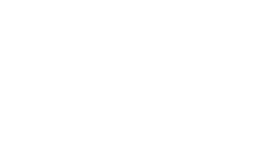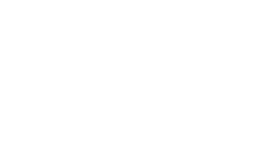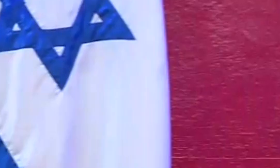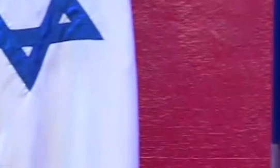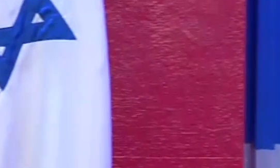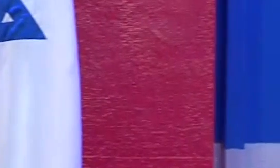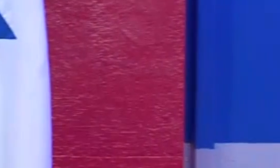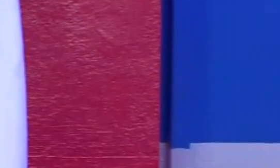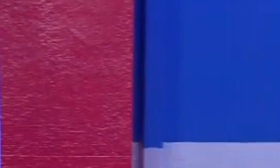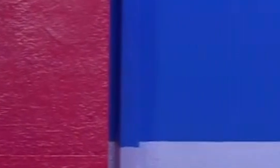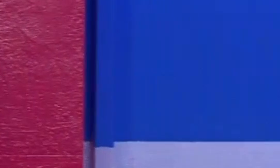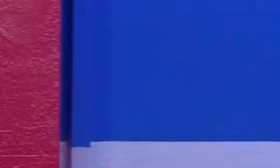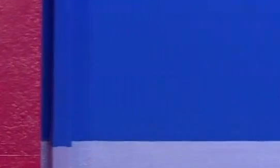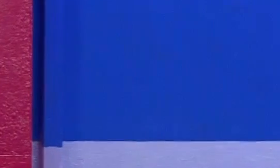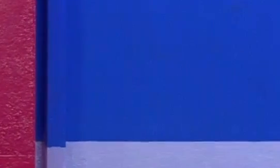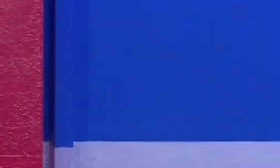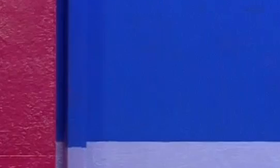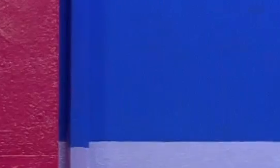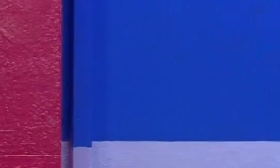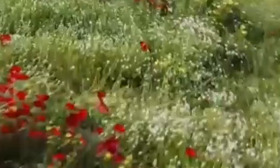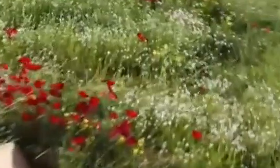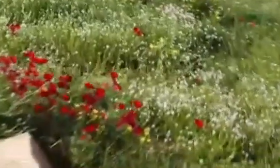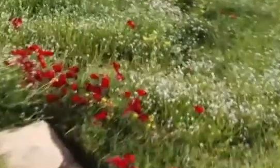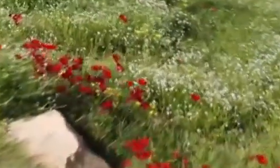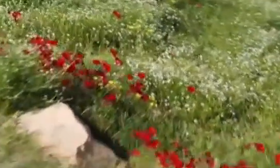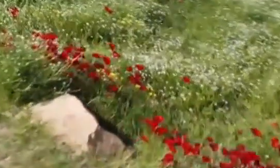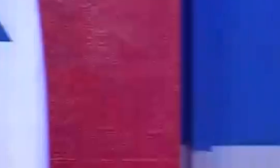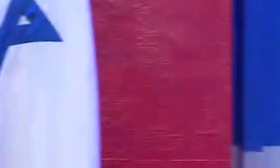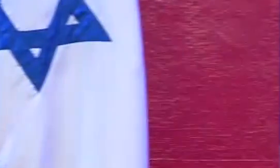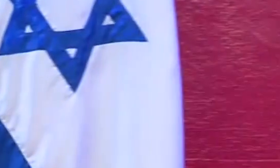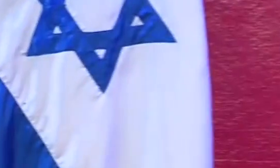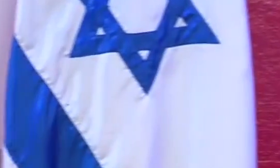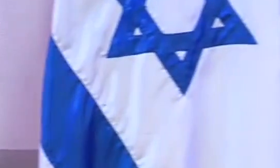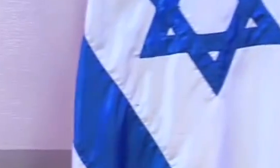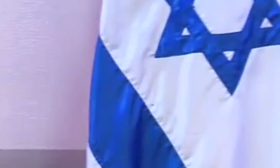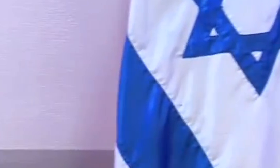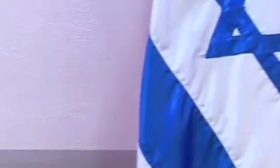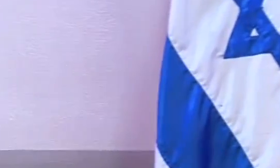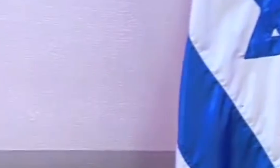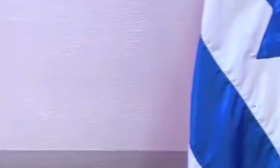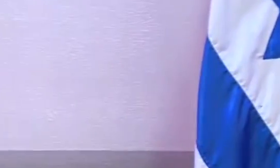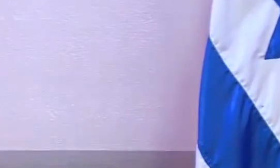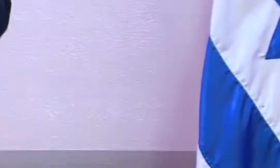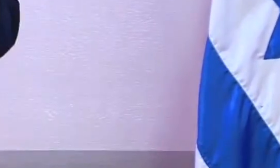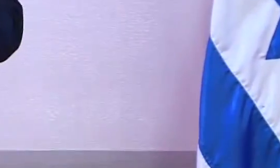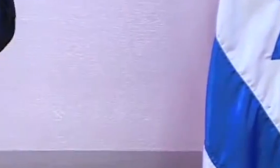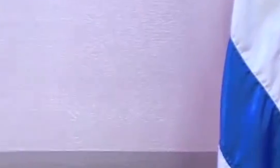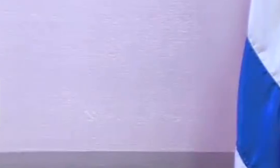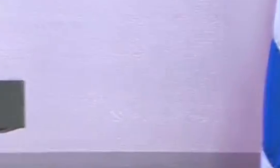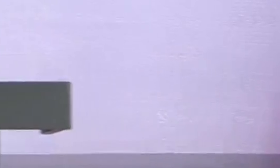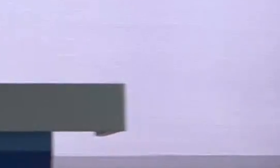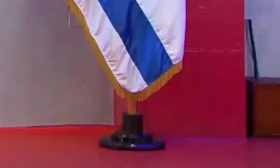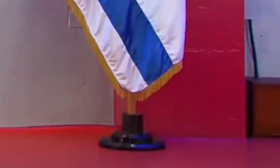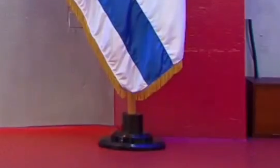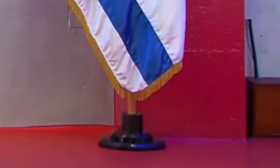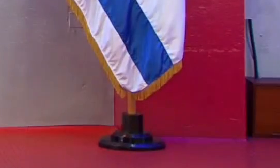vamos a nuestra biblia solo para poner un fundamento bíblico importante y vamos a ir por favor al libro de jueces capítulo 14